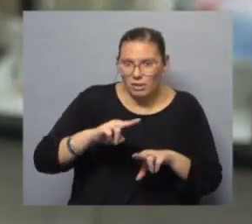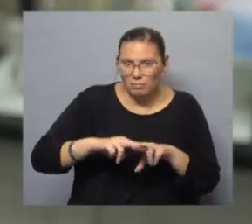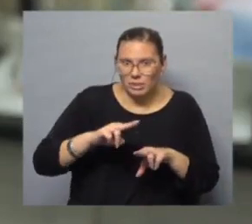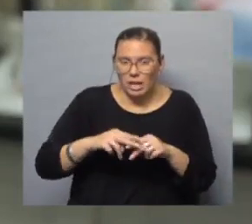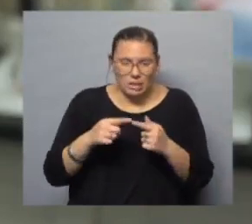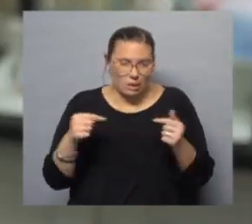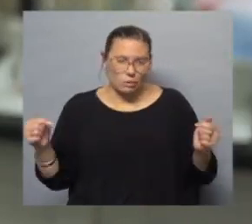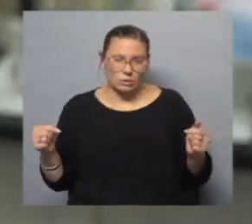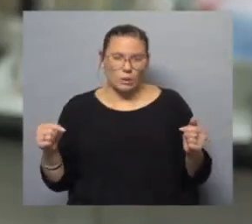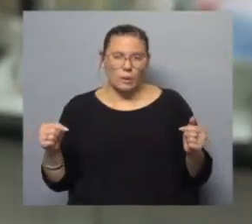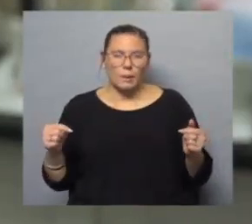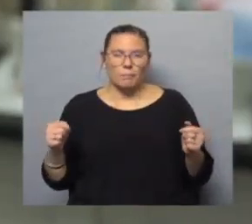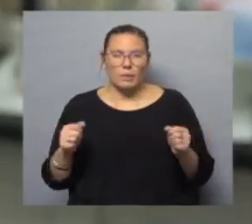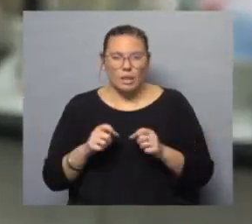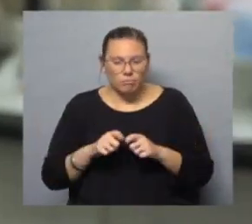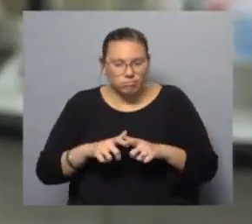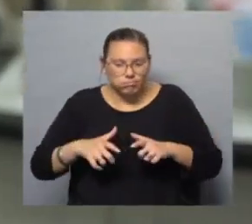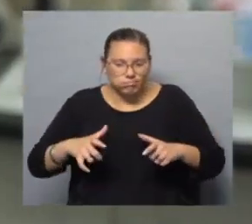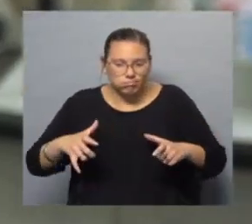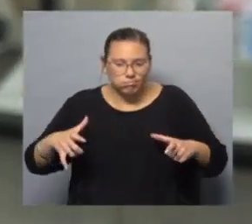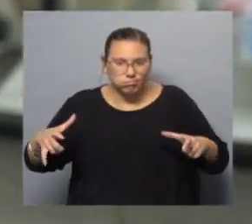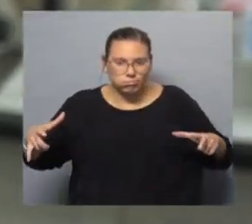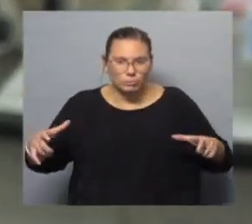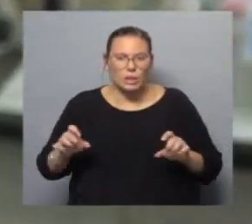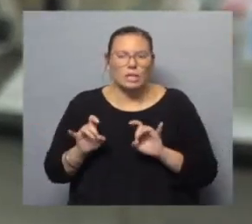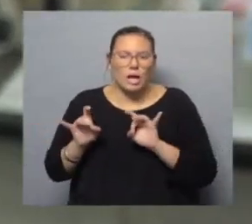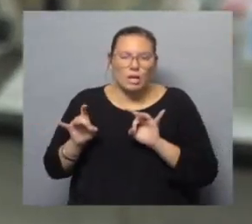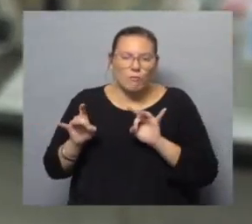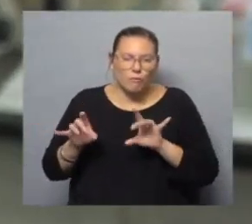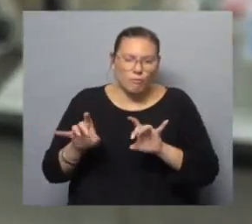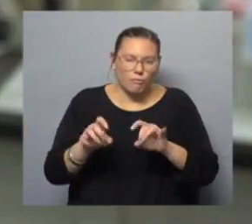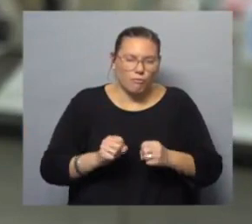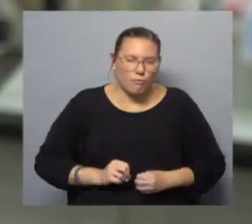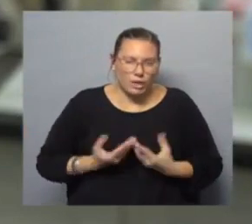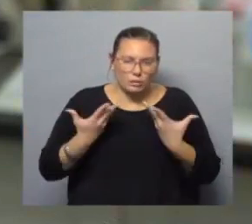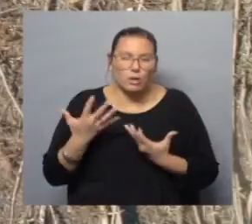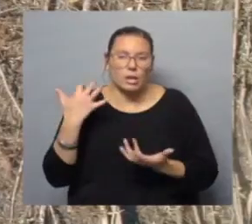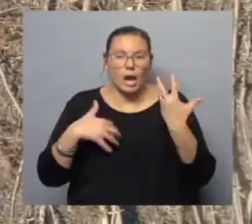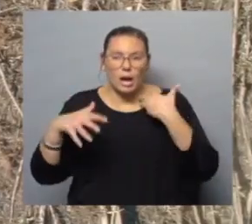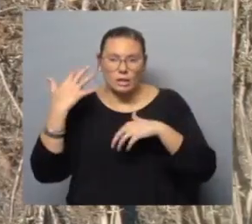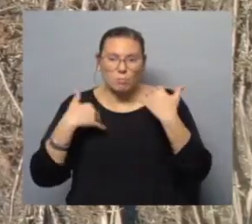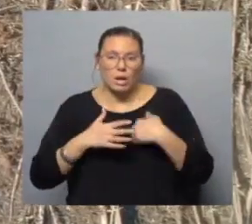enfermedades, en amplificar esos ciclos de infección entre animales y